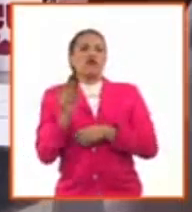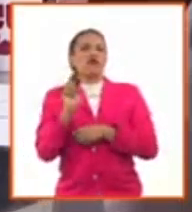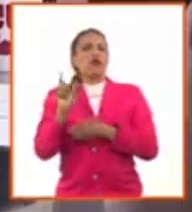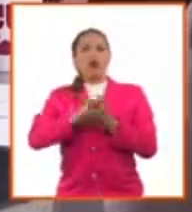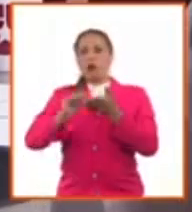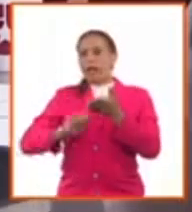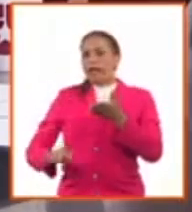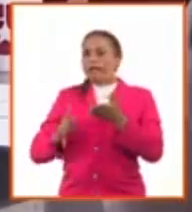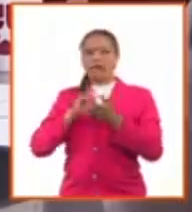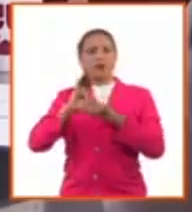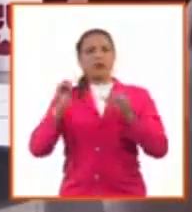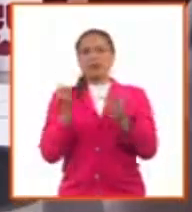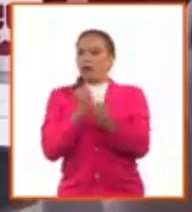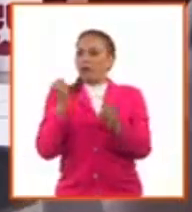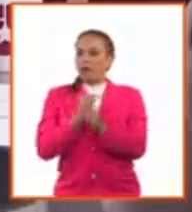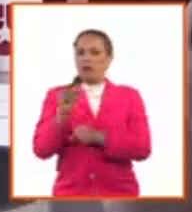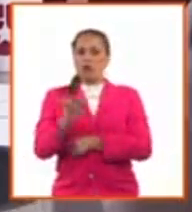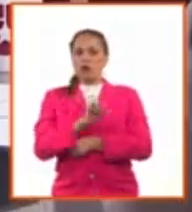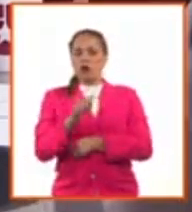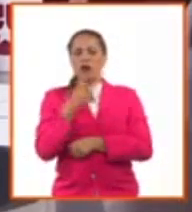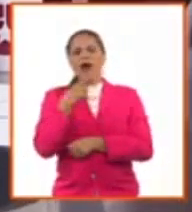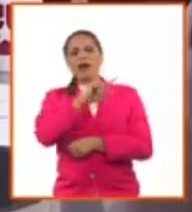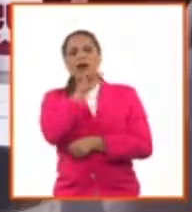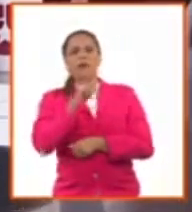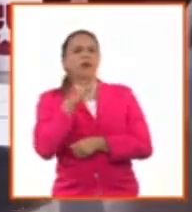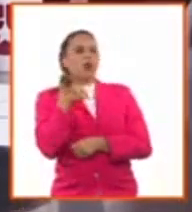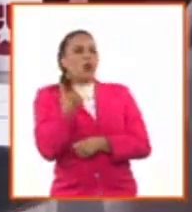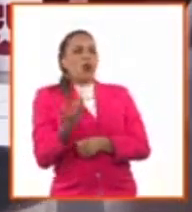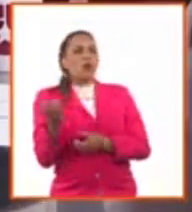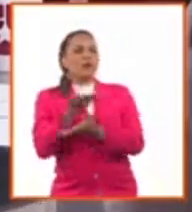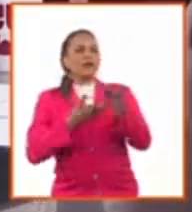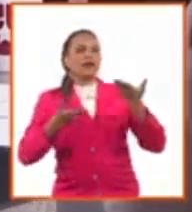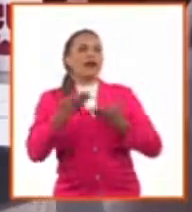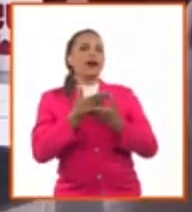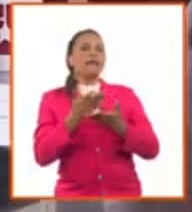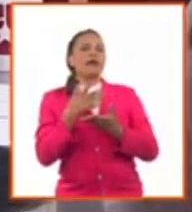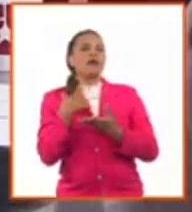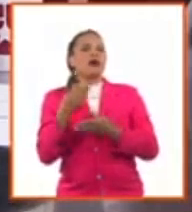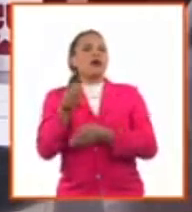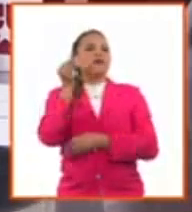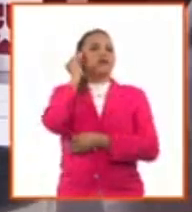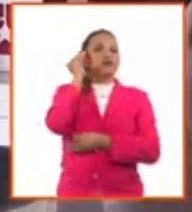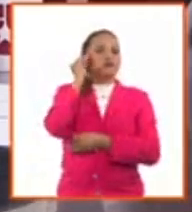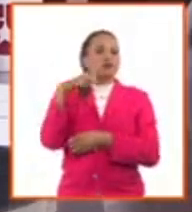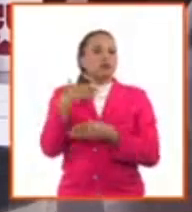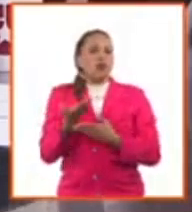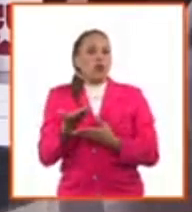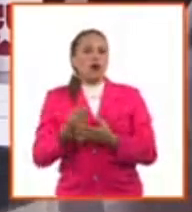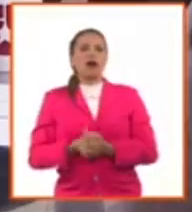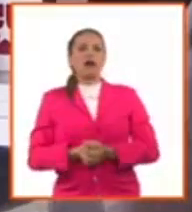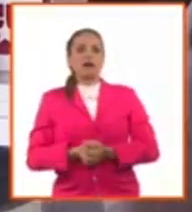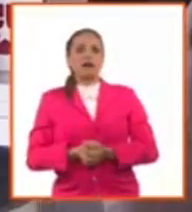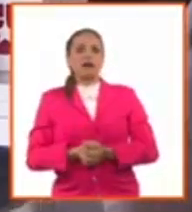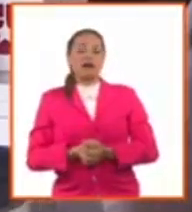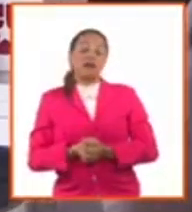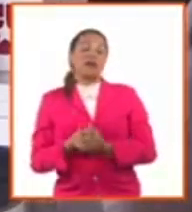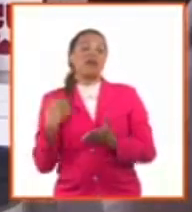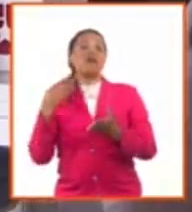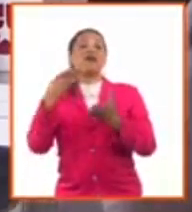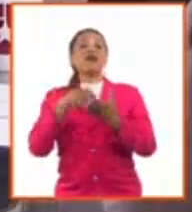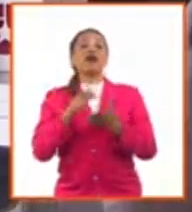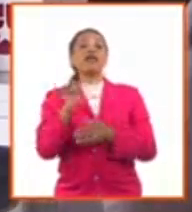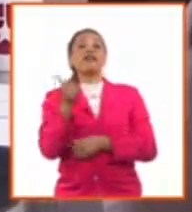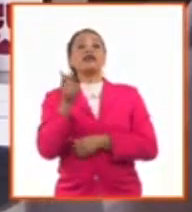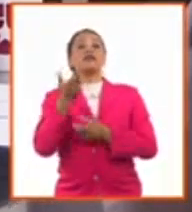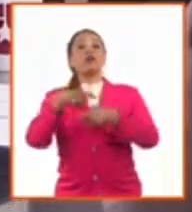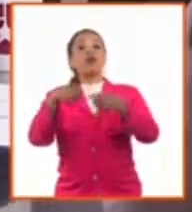letras, sino en espíritu y en acción. ¿Cómo han sido esos intercambios? ¿Cuánto han aportado también a poder llegar a un 10º